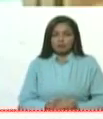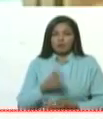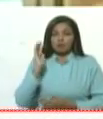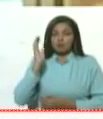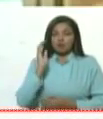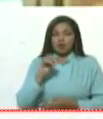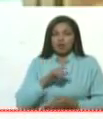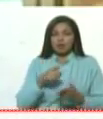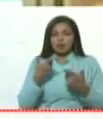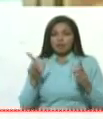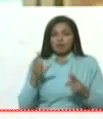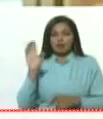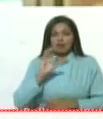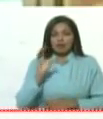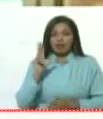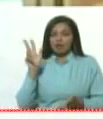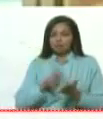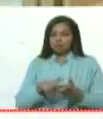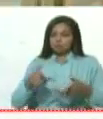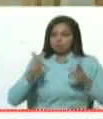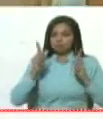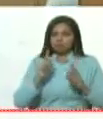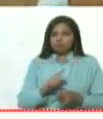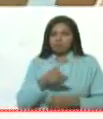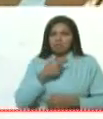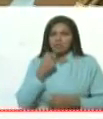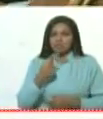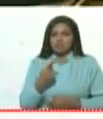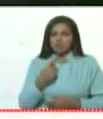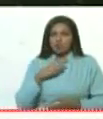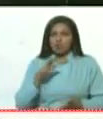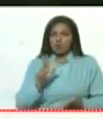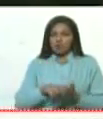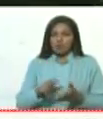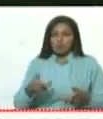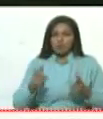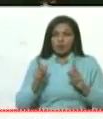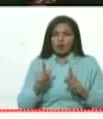Caracas, aprobado. Quiere decir que le estoy aprobando